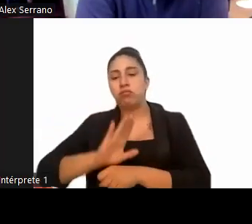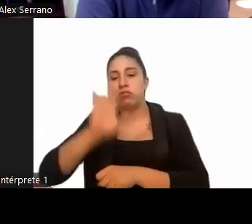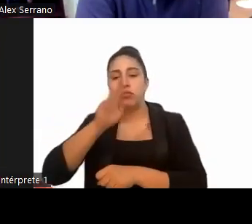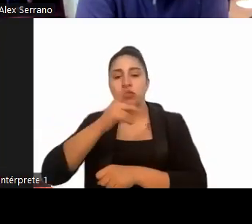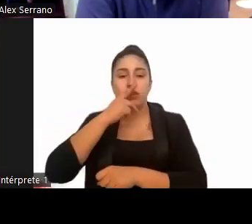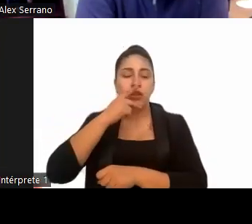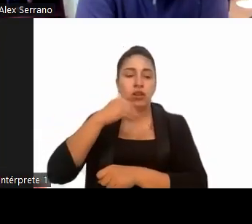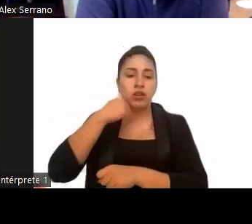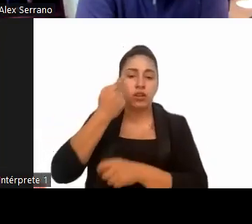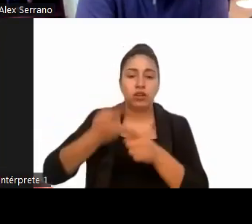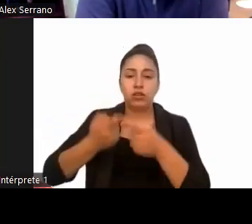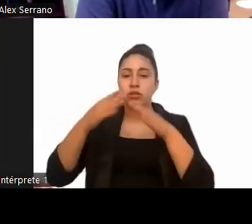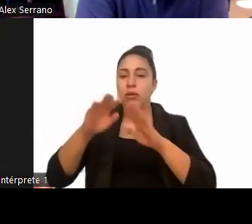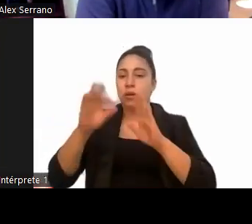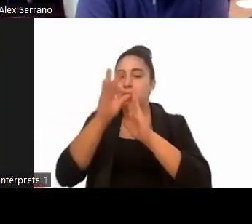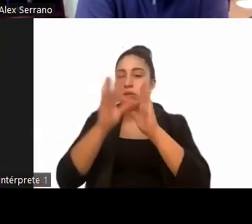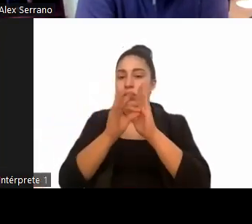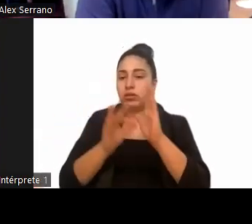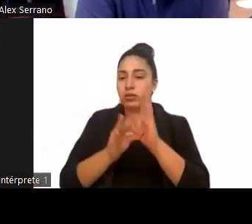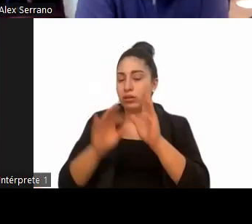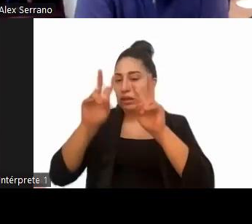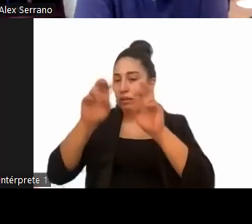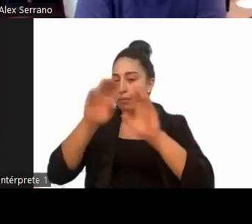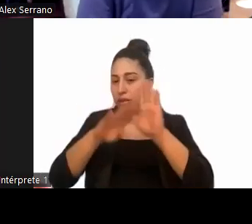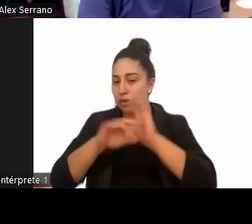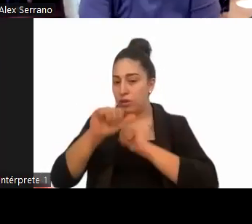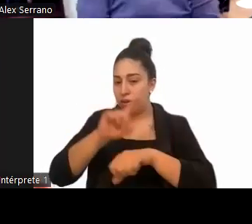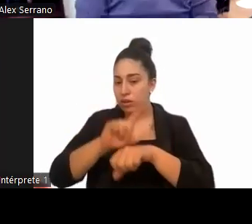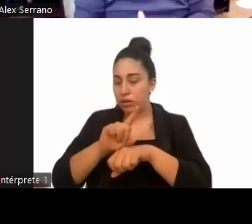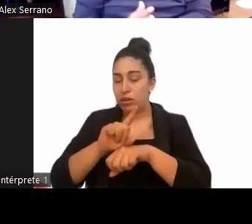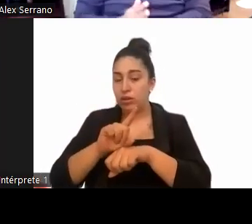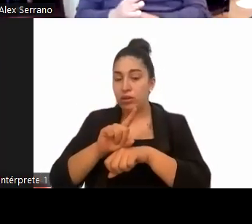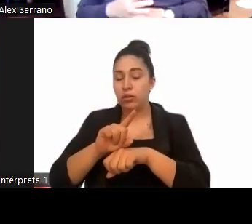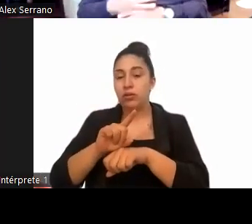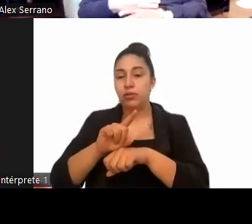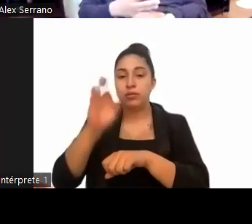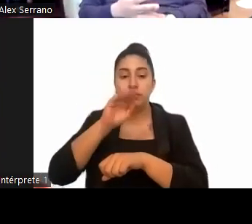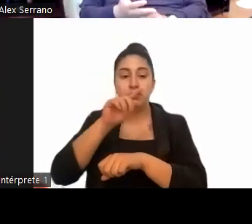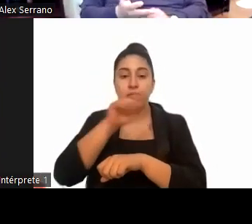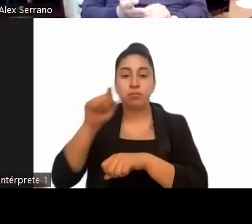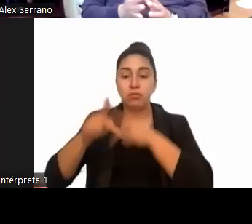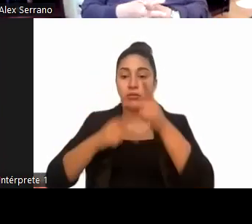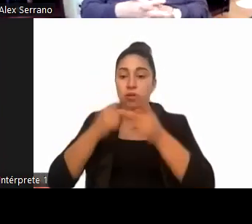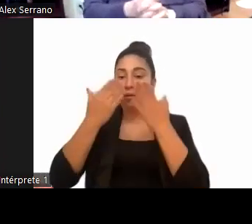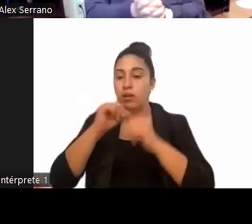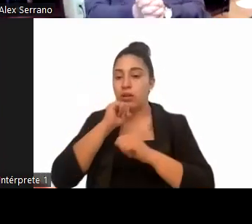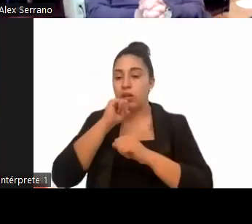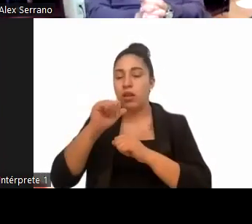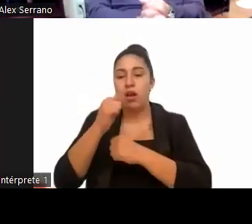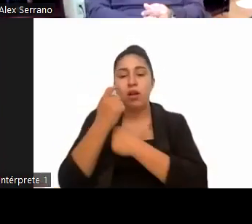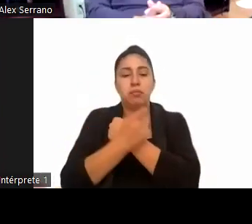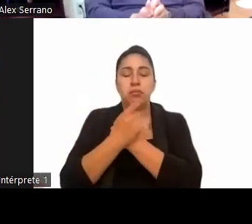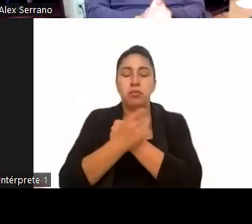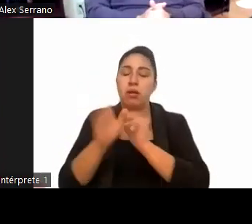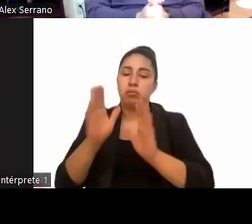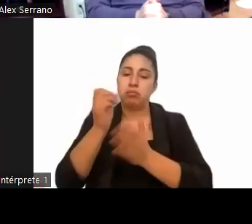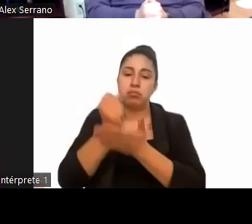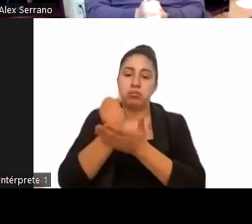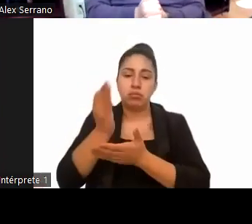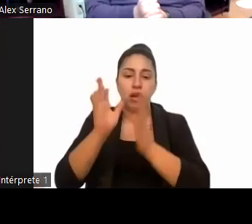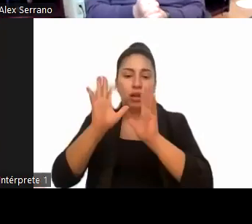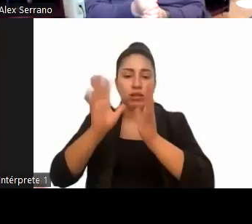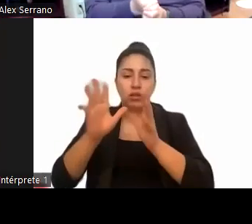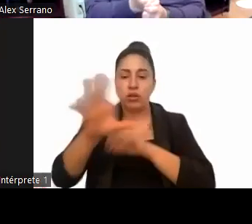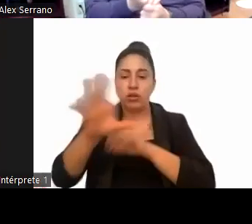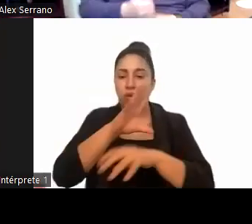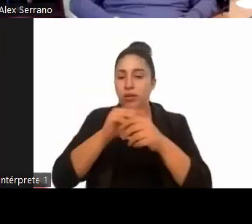en cada uno de los puntos de la orden del día, y en caso de no ser así, se entenderá por aprobado en los términos